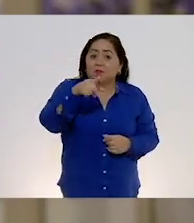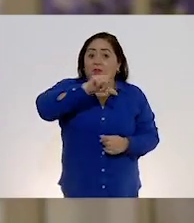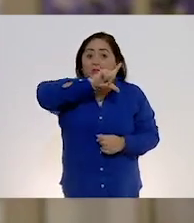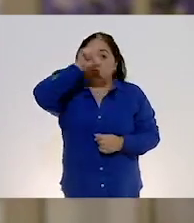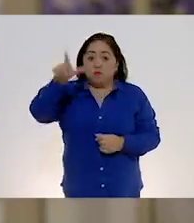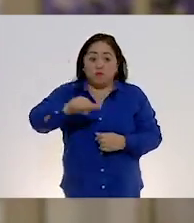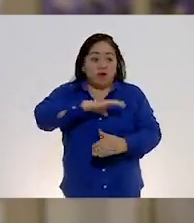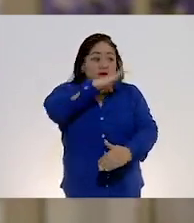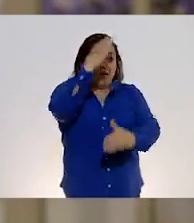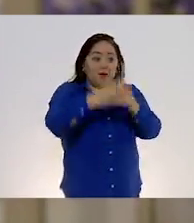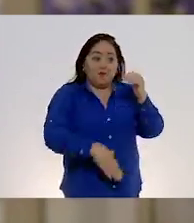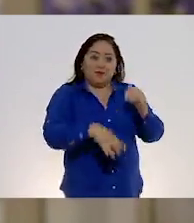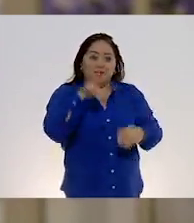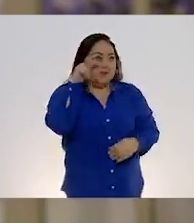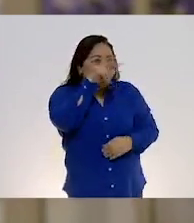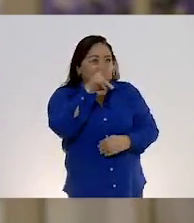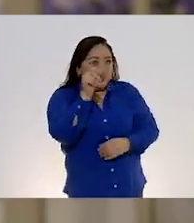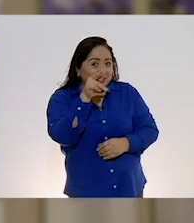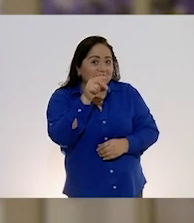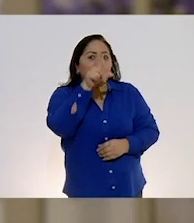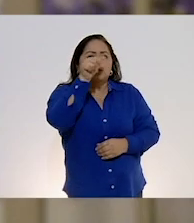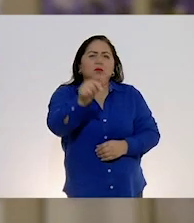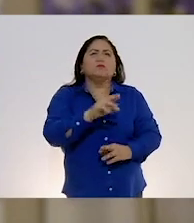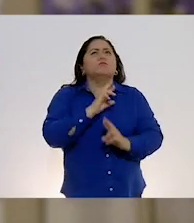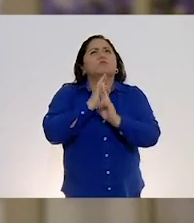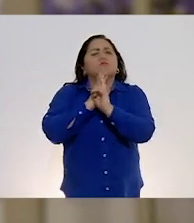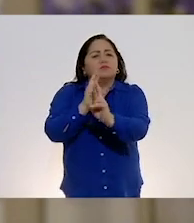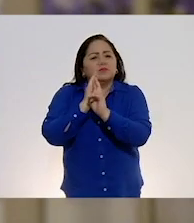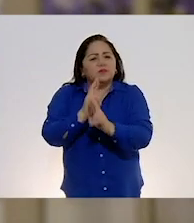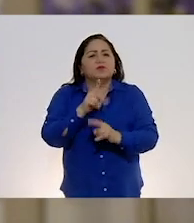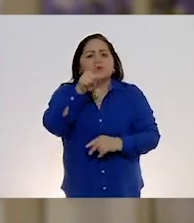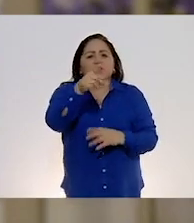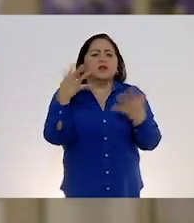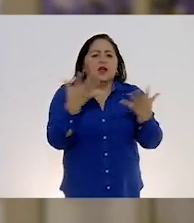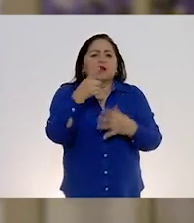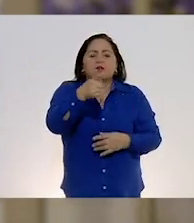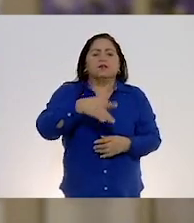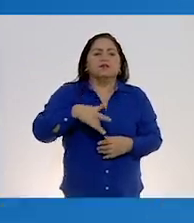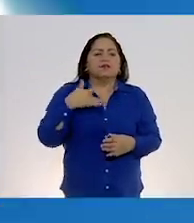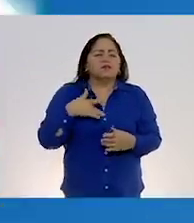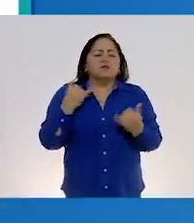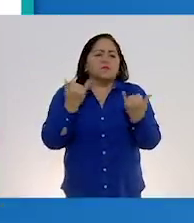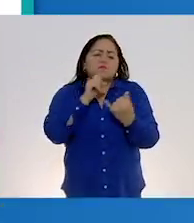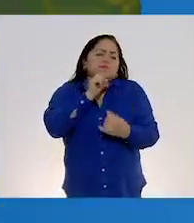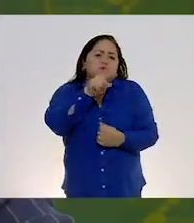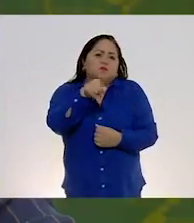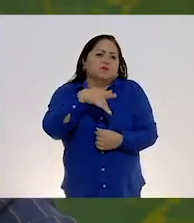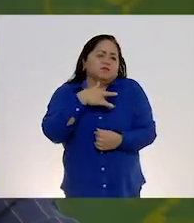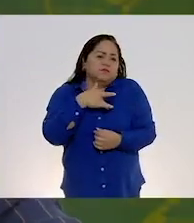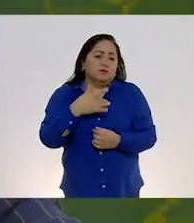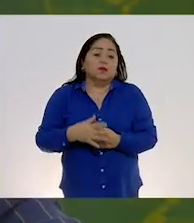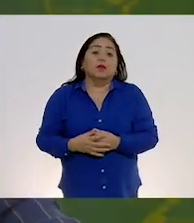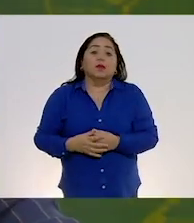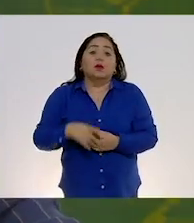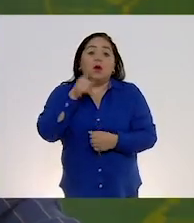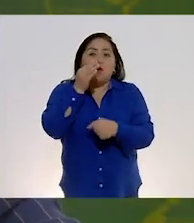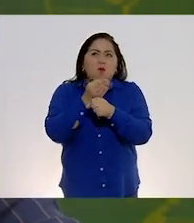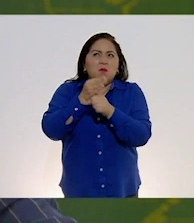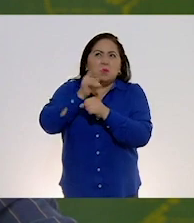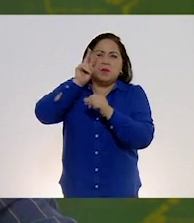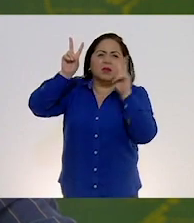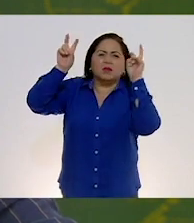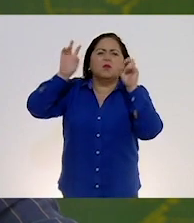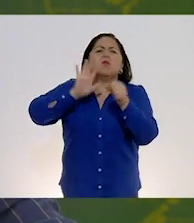cuando acabe el programa pueda responderlas y hacerlas a tu ritmo. Hoy vamos a ver el tema